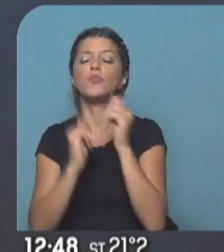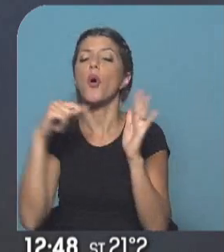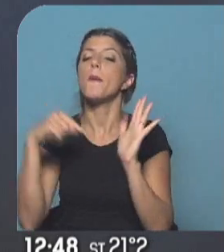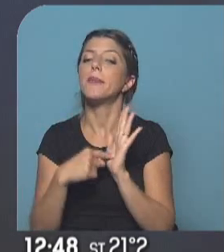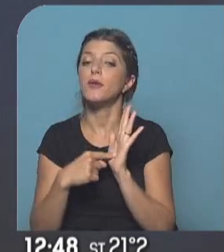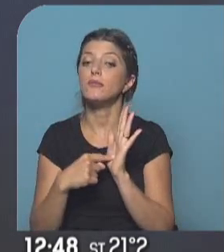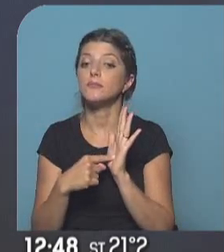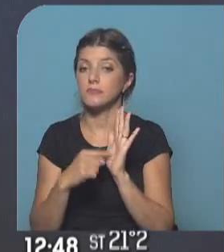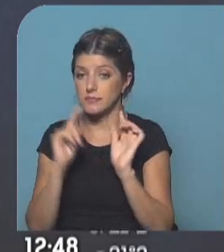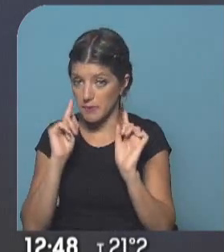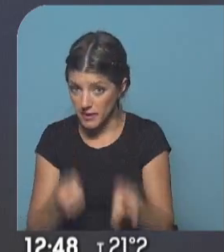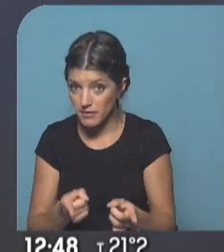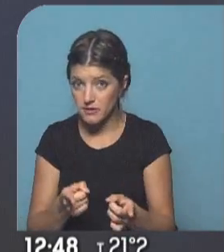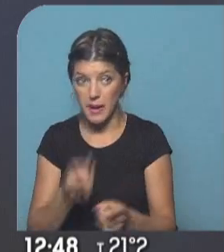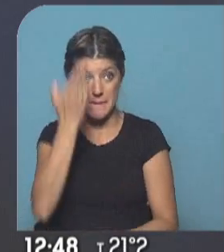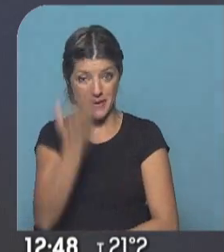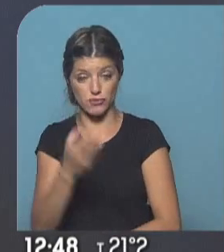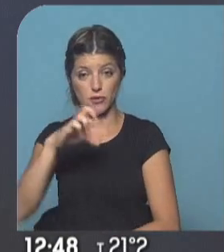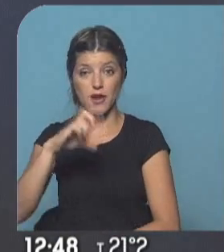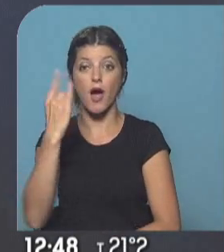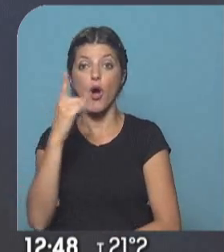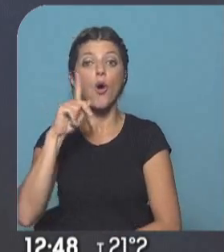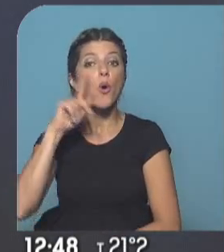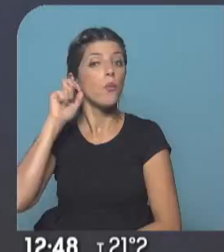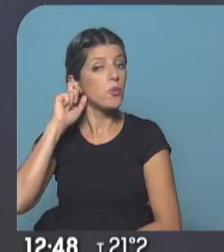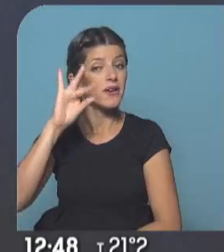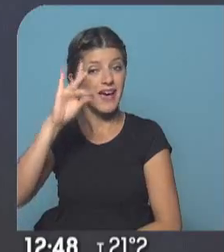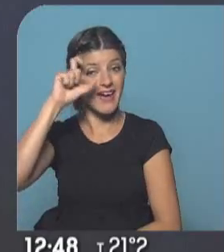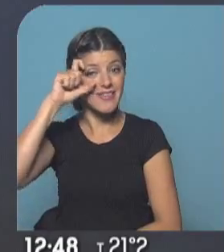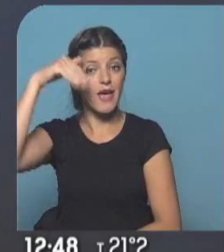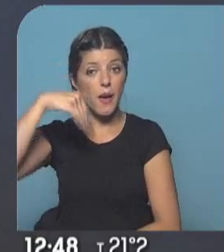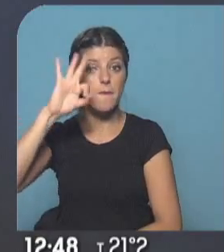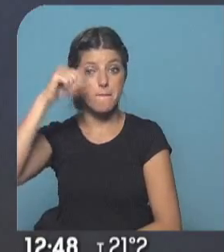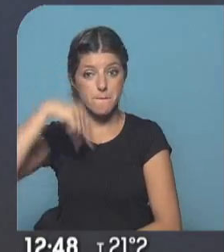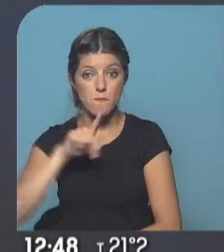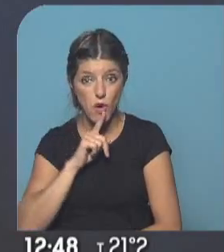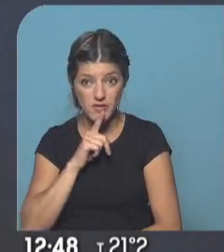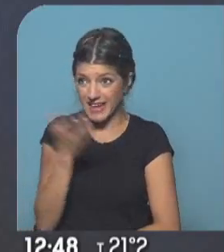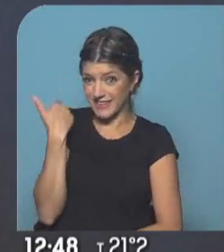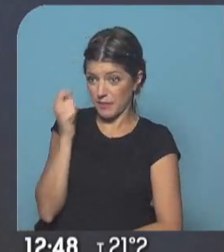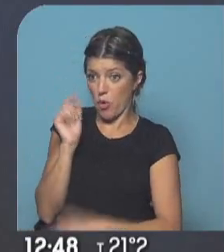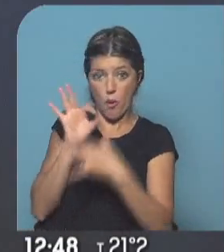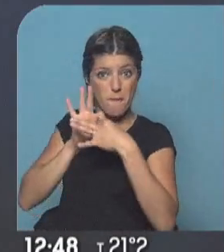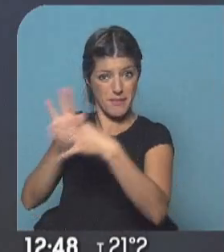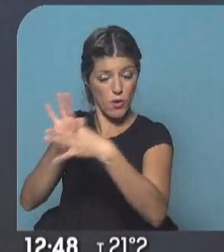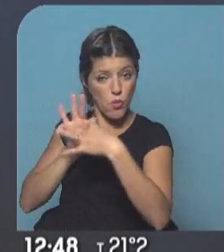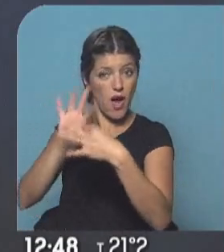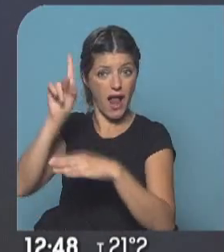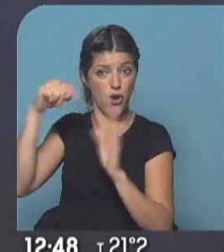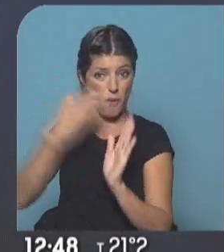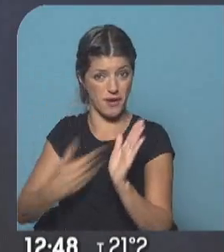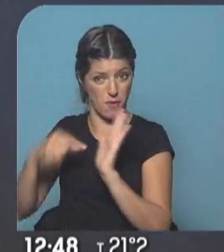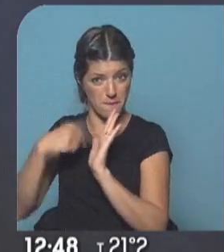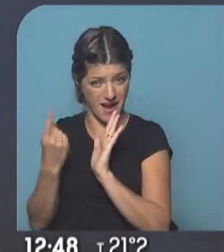lado, Puigdemont y la gente que representa hasta hace muy poquito eran justamente aliados del gobierno central. De